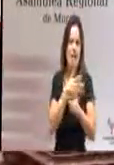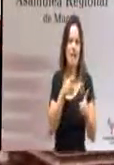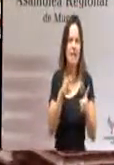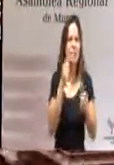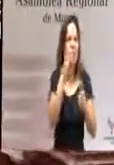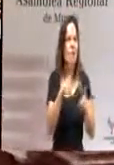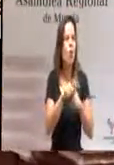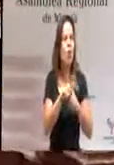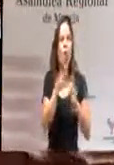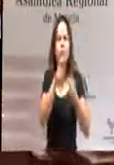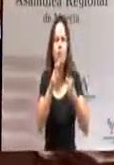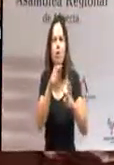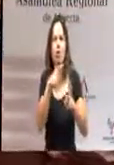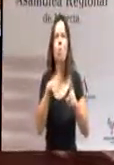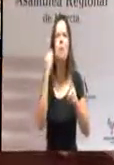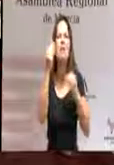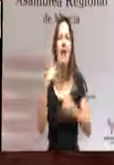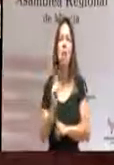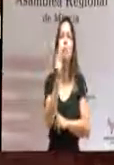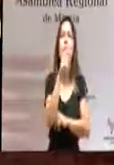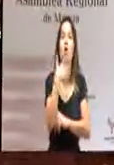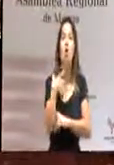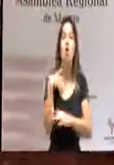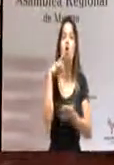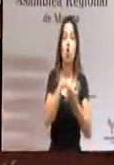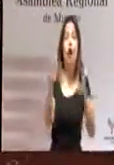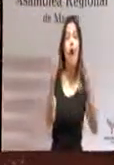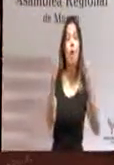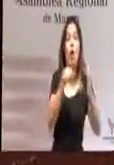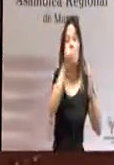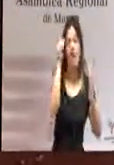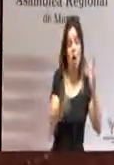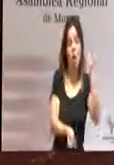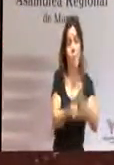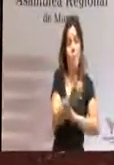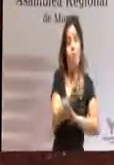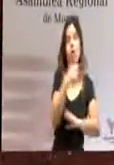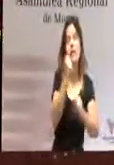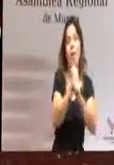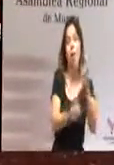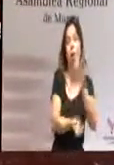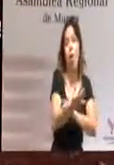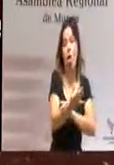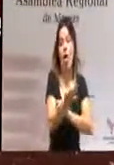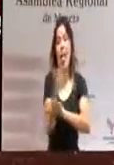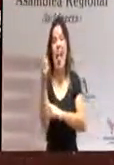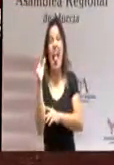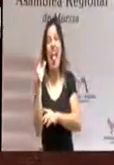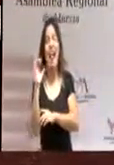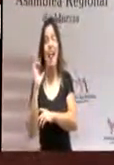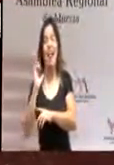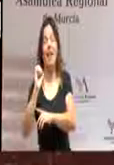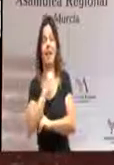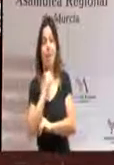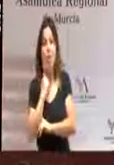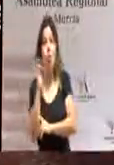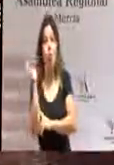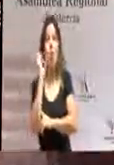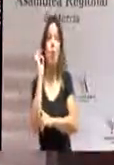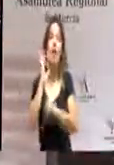usted considere un logro que en plena temporada de verano se cree menos empleo en la región de Murcia que en Extremadura o que en Castilla y